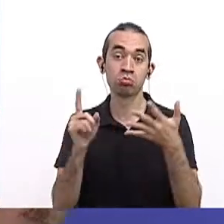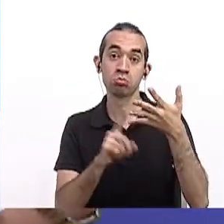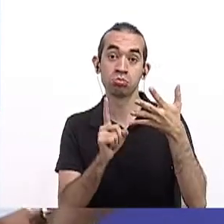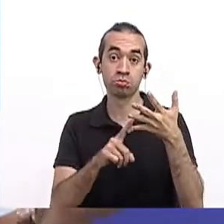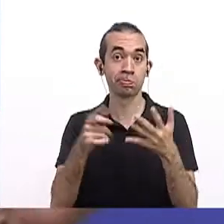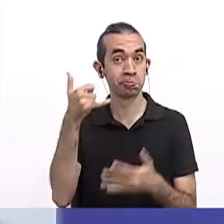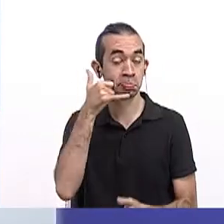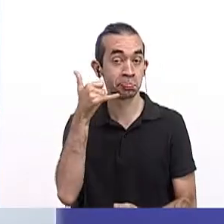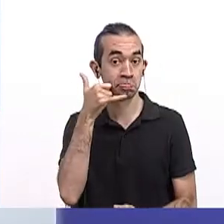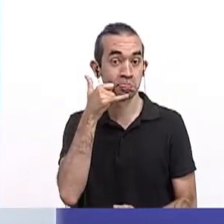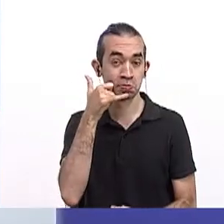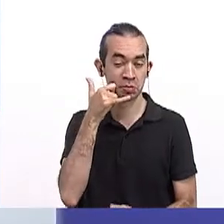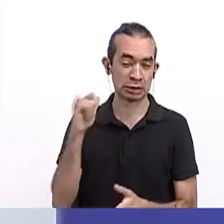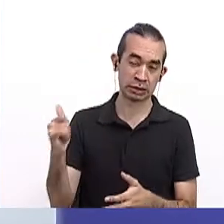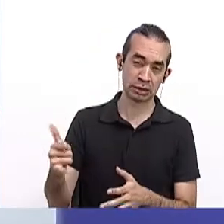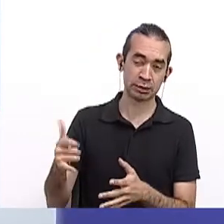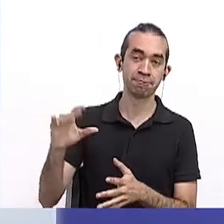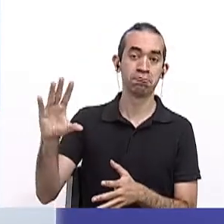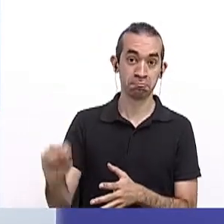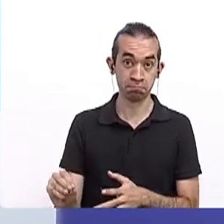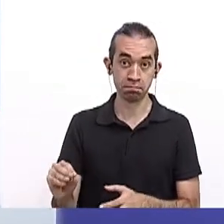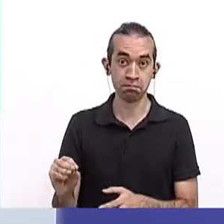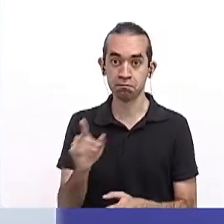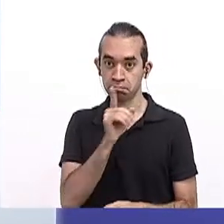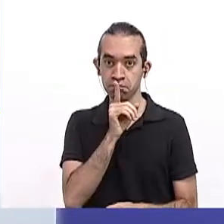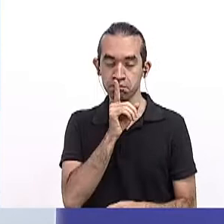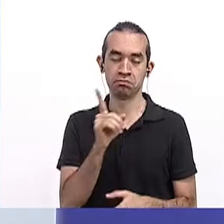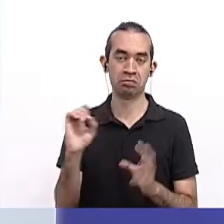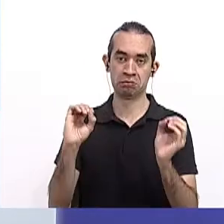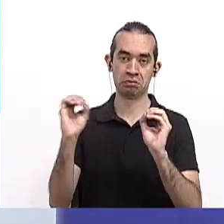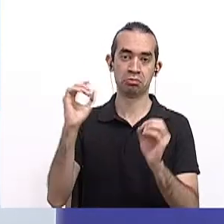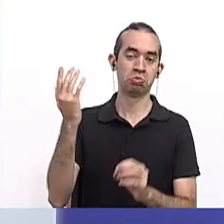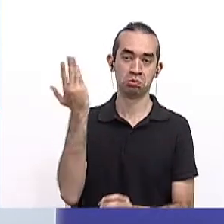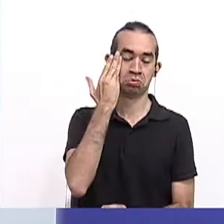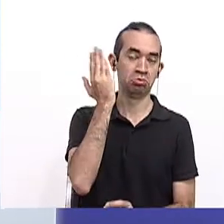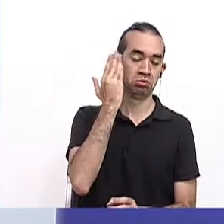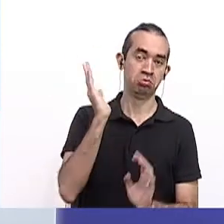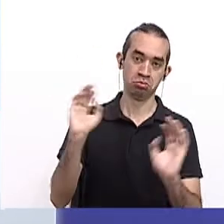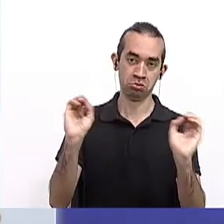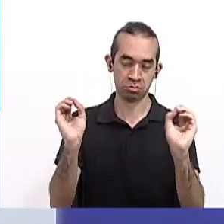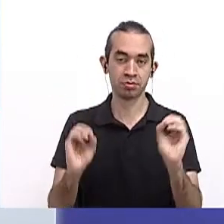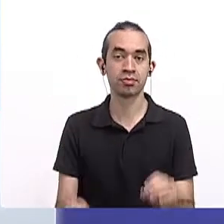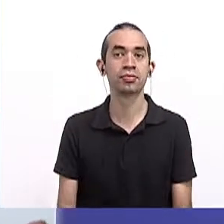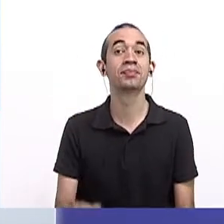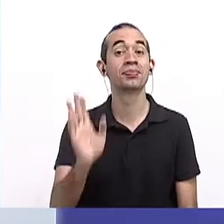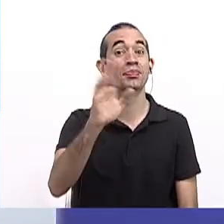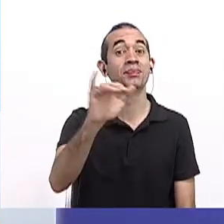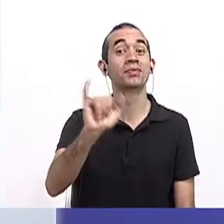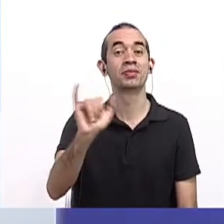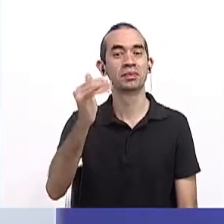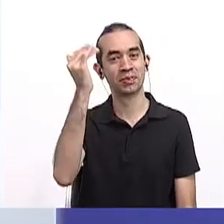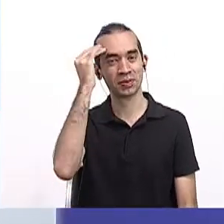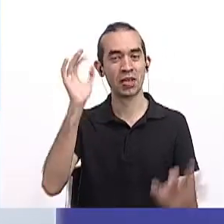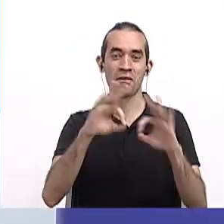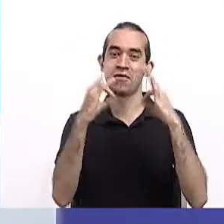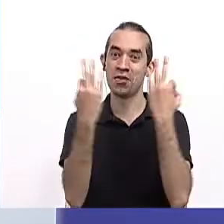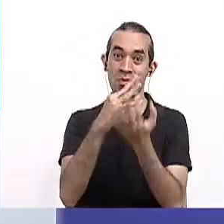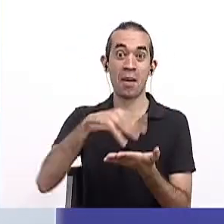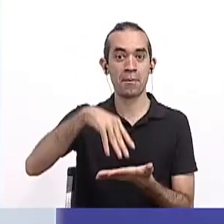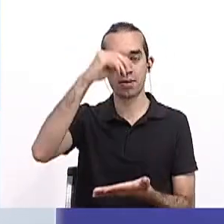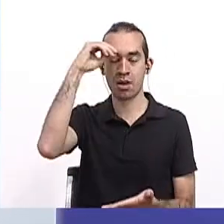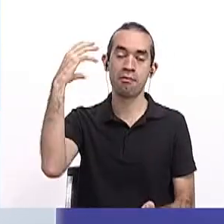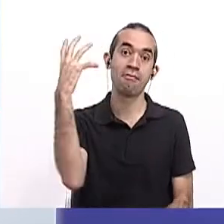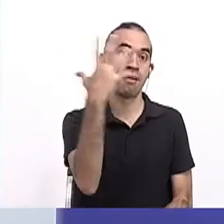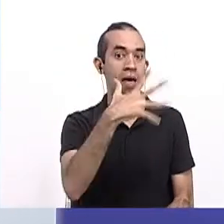dispositivos que puedan estar cerca de ustedes en silencio para que no les distraiga. Y además, esta forma de aprender es maravillosa porque